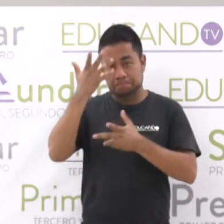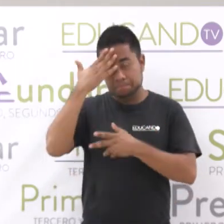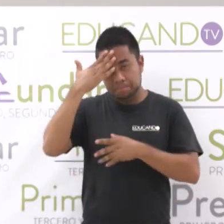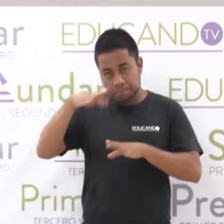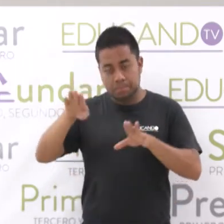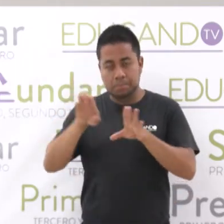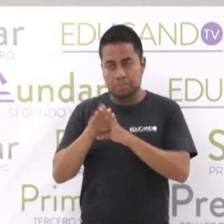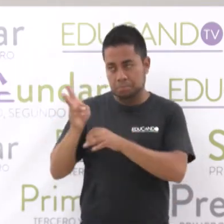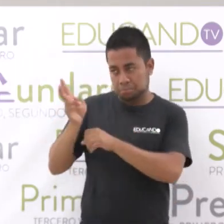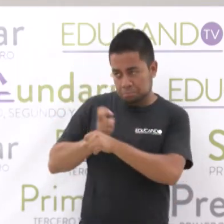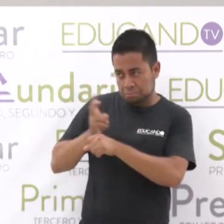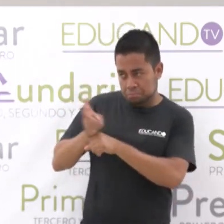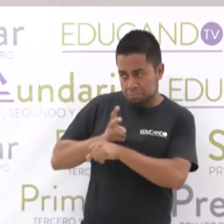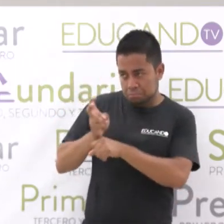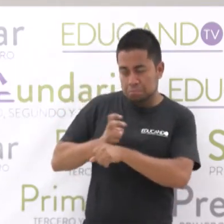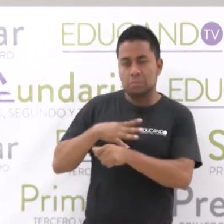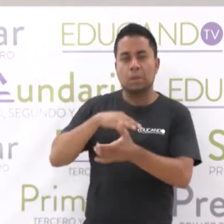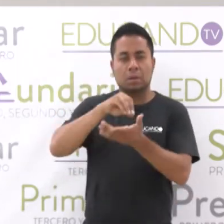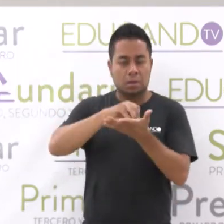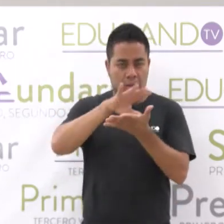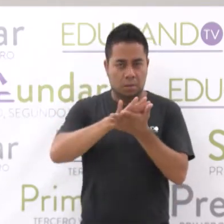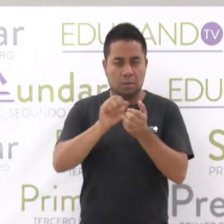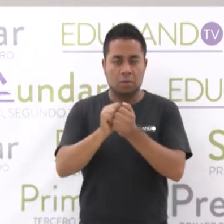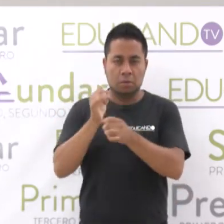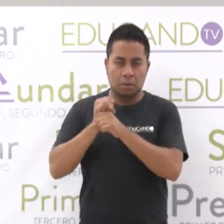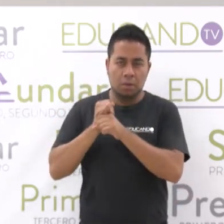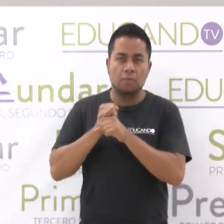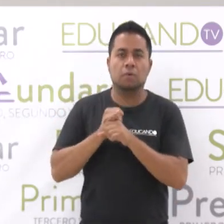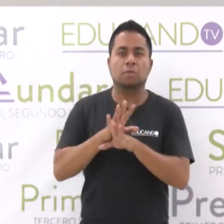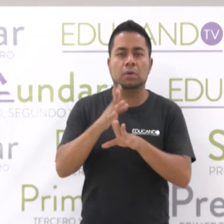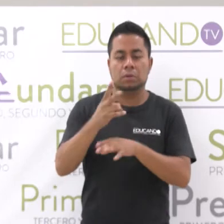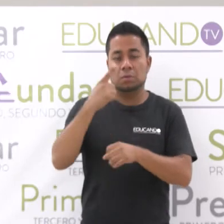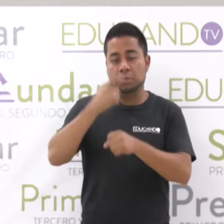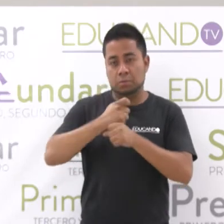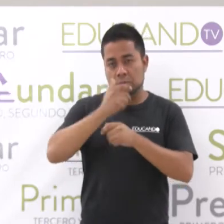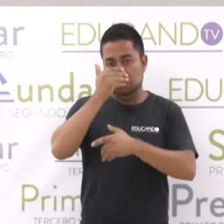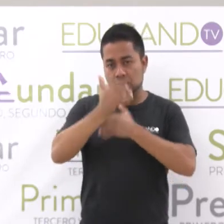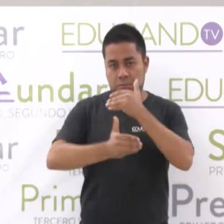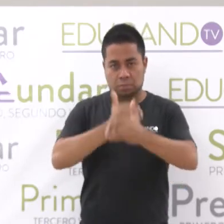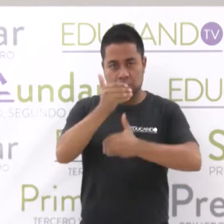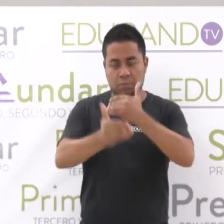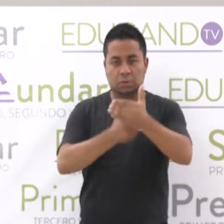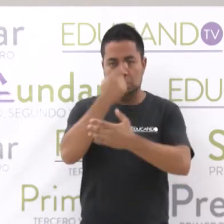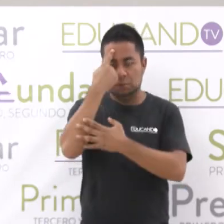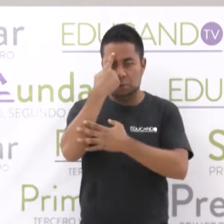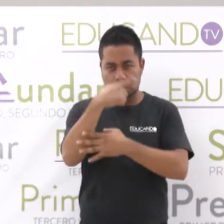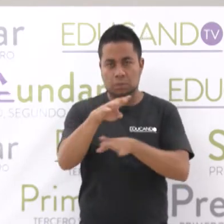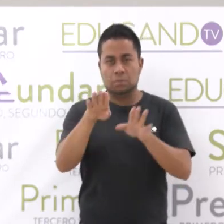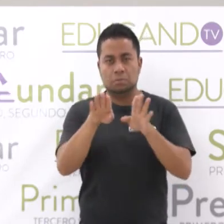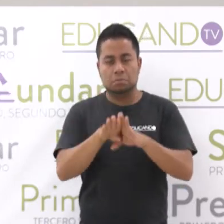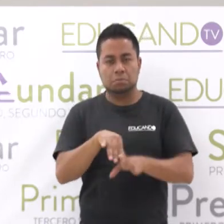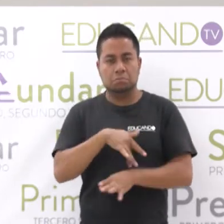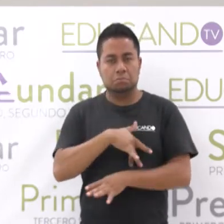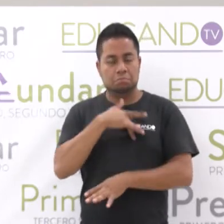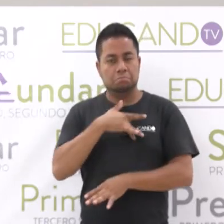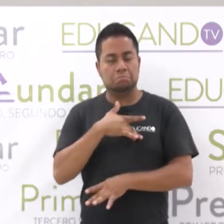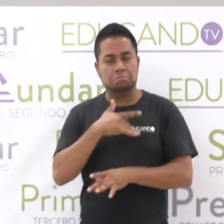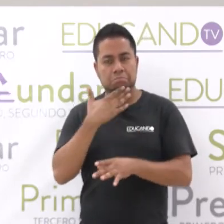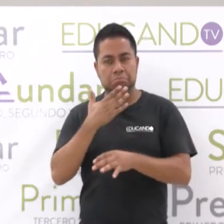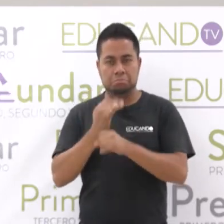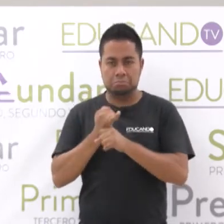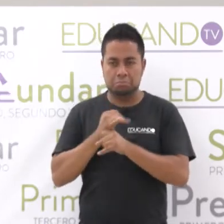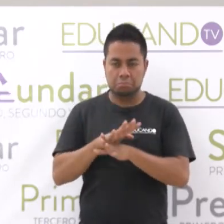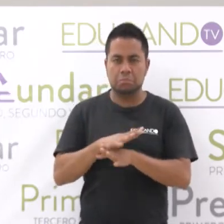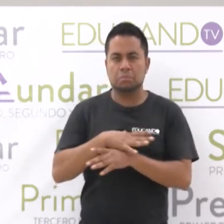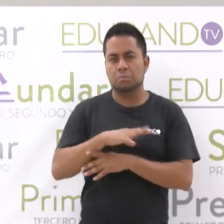se recopila y se registra la información, que sería nuestro primer paso para seguir registrando y recopilando información,